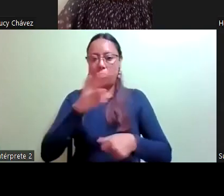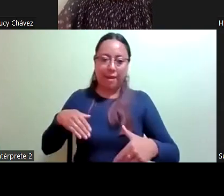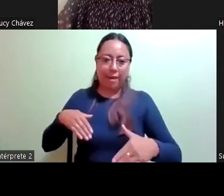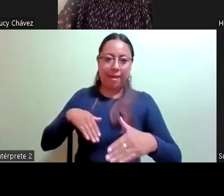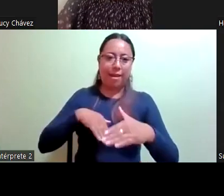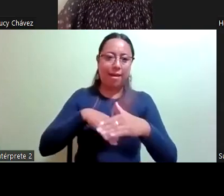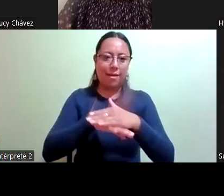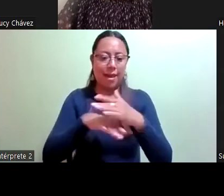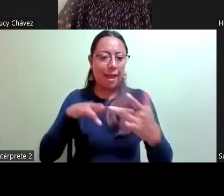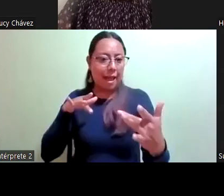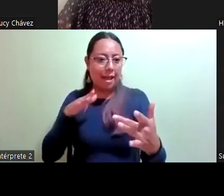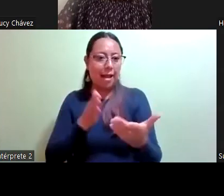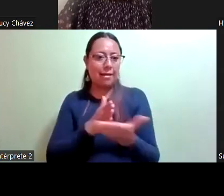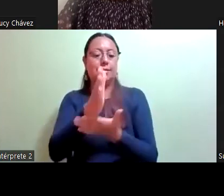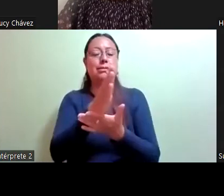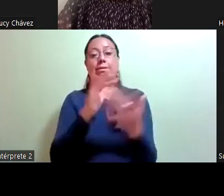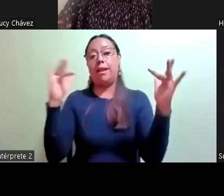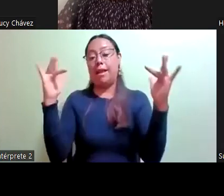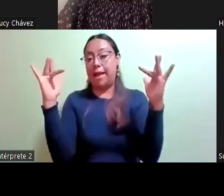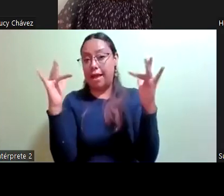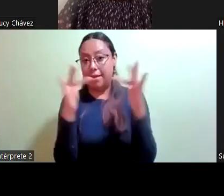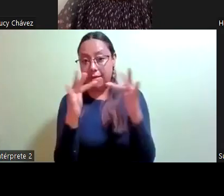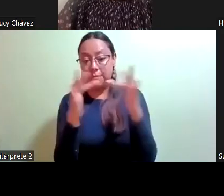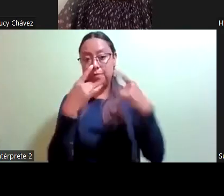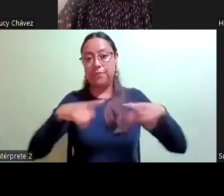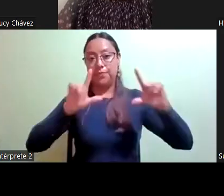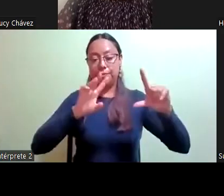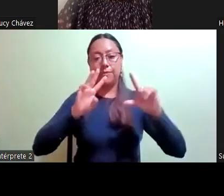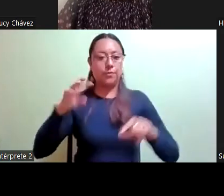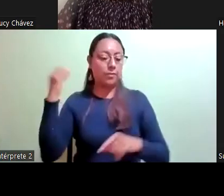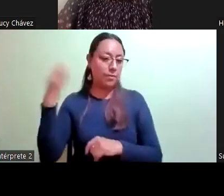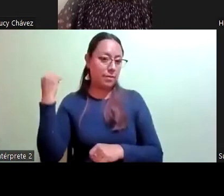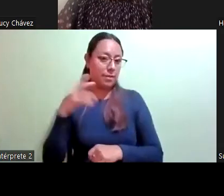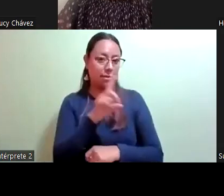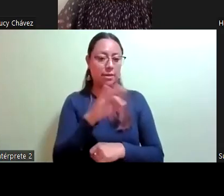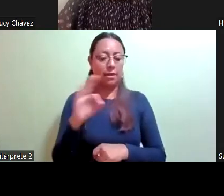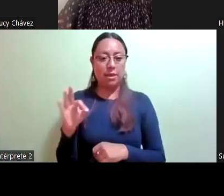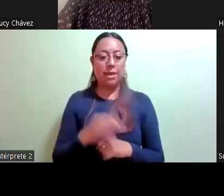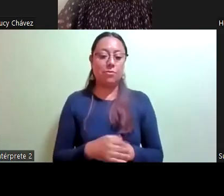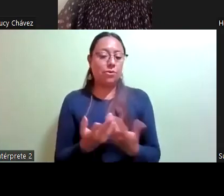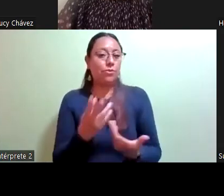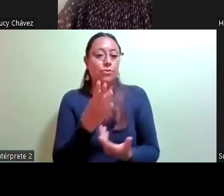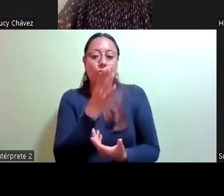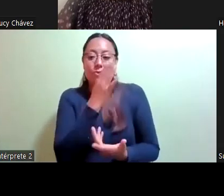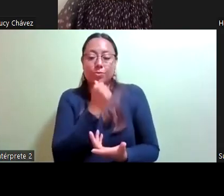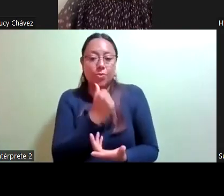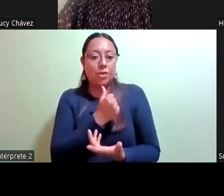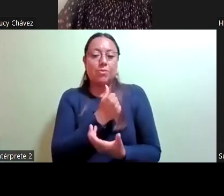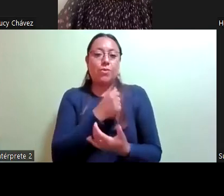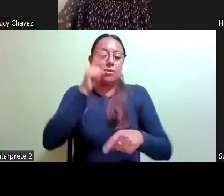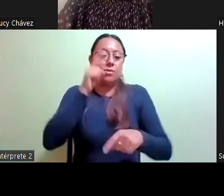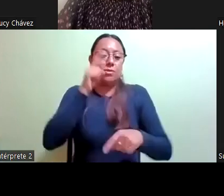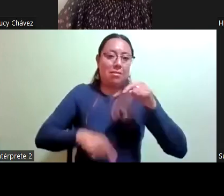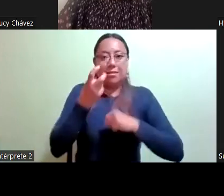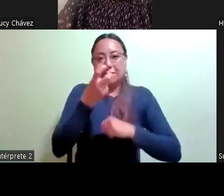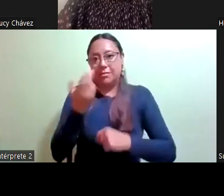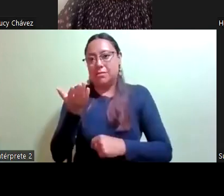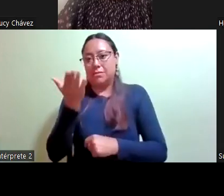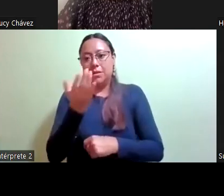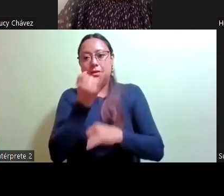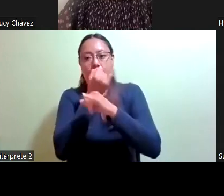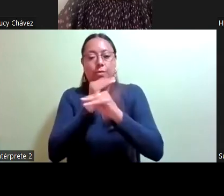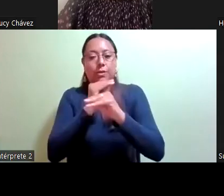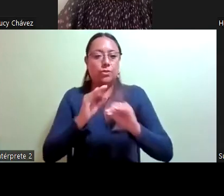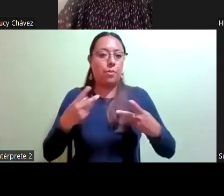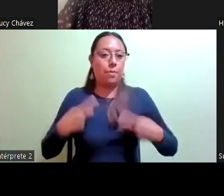pues estamos en imposibilidad de cumplir con una solicitud de retirar datos personales a los cuales todo